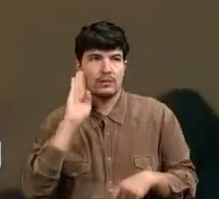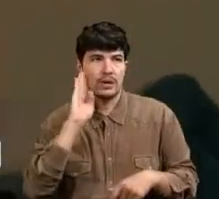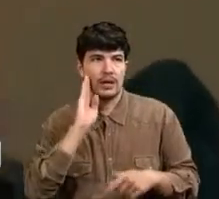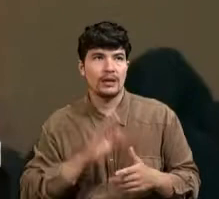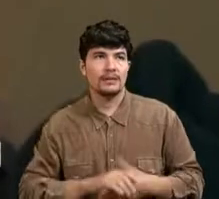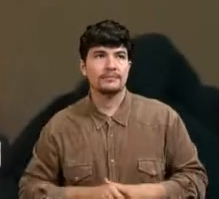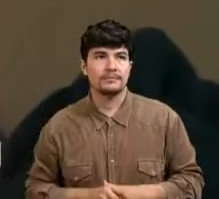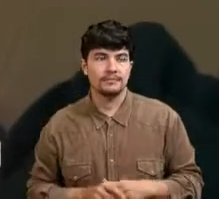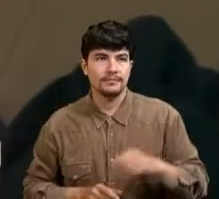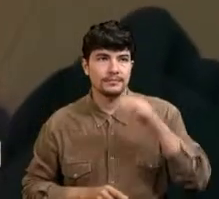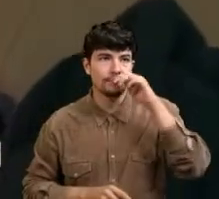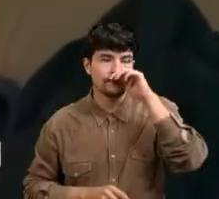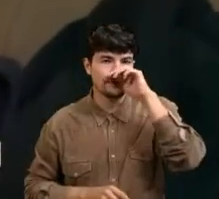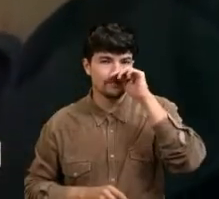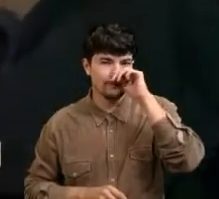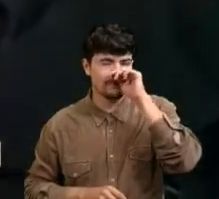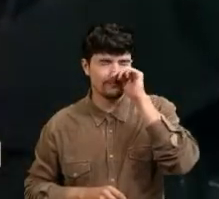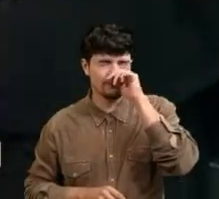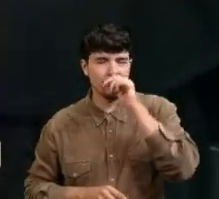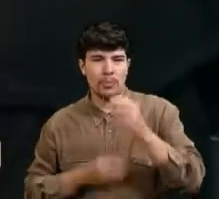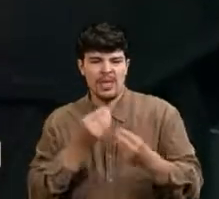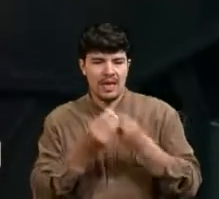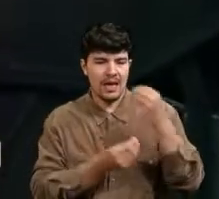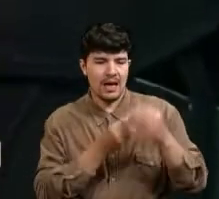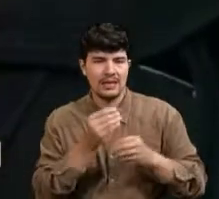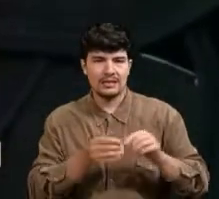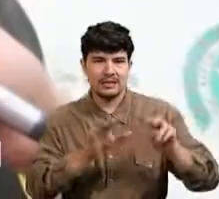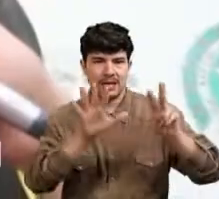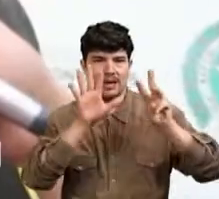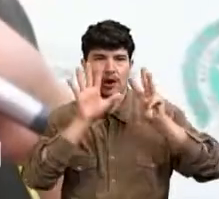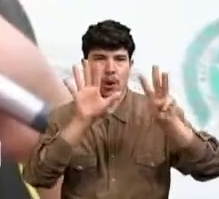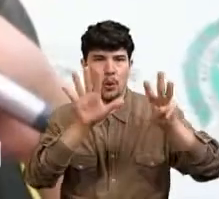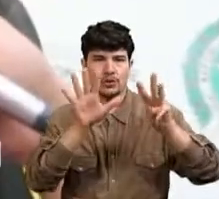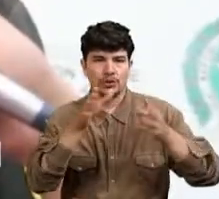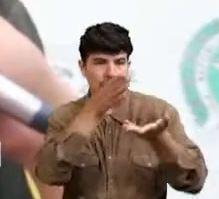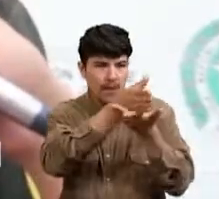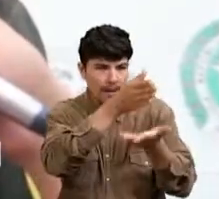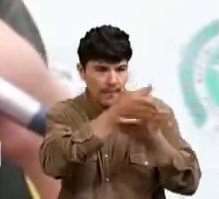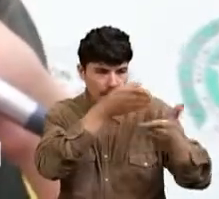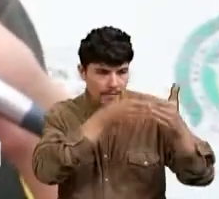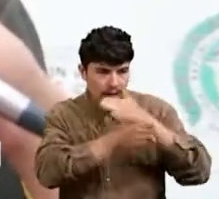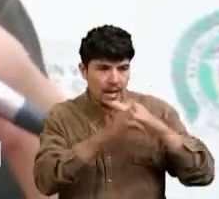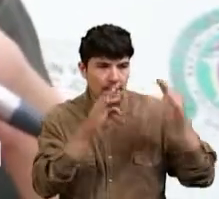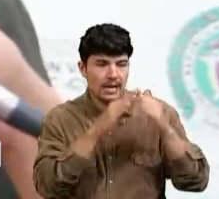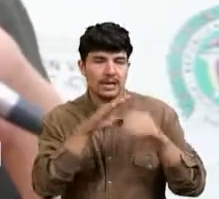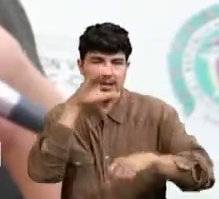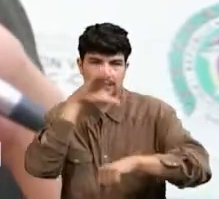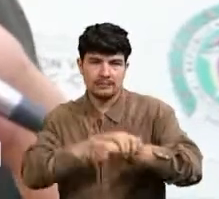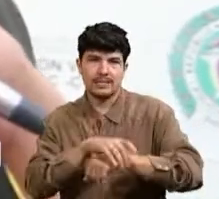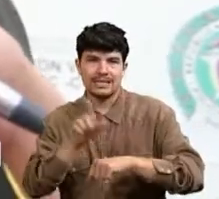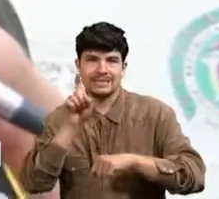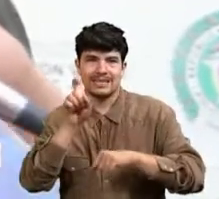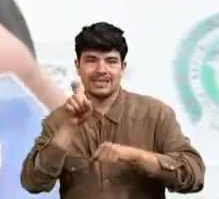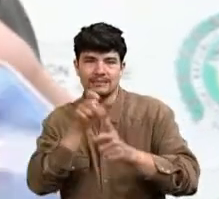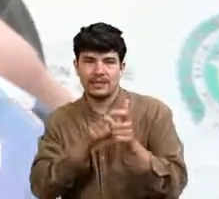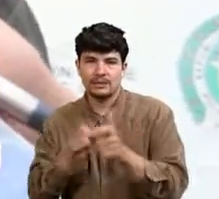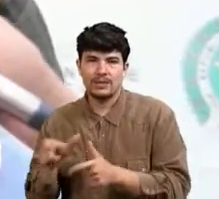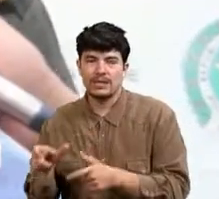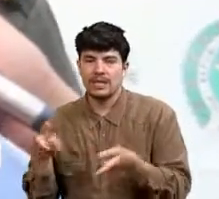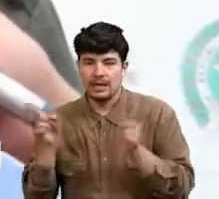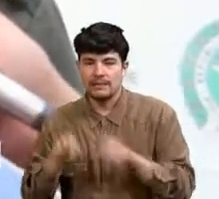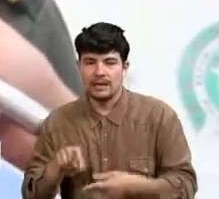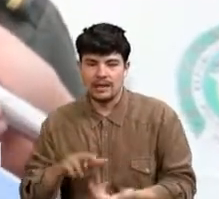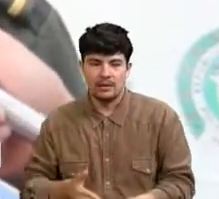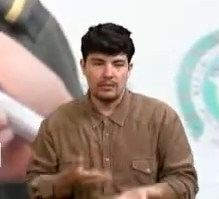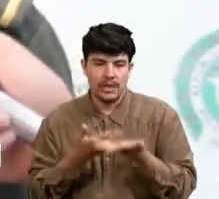se realizaron ocho allanamientos logrando la captura de seis personas asimismo la recuperación de diez